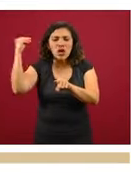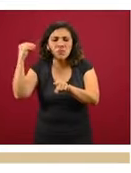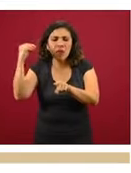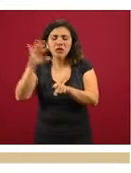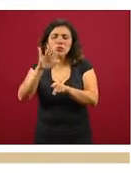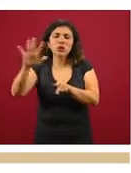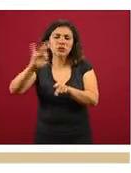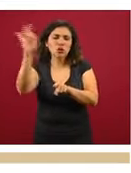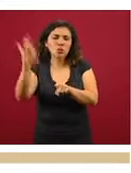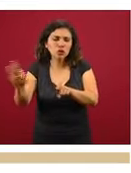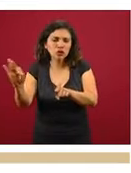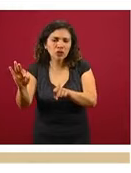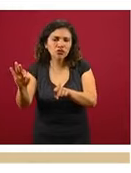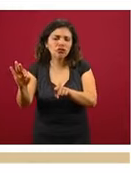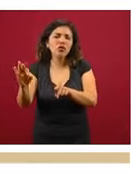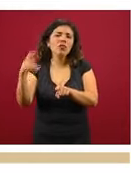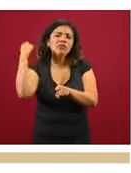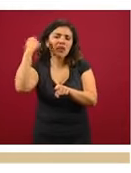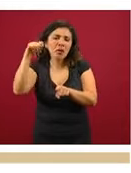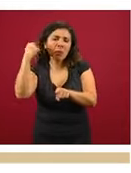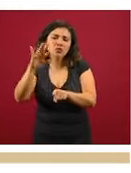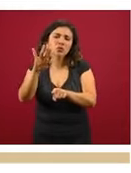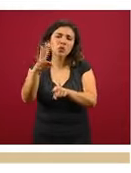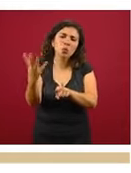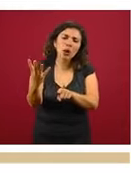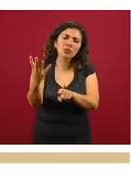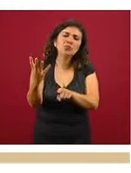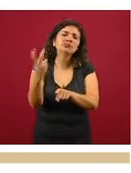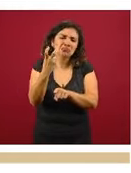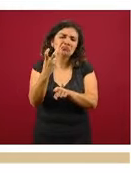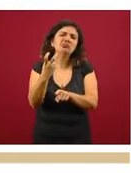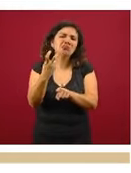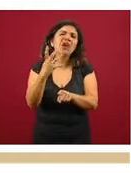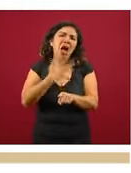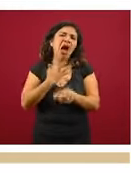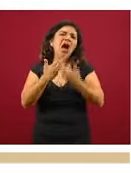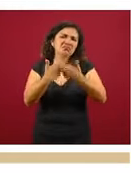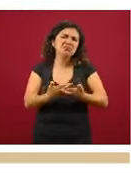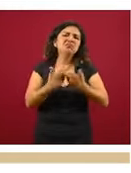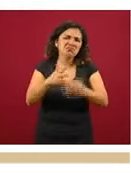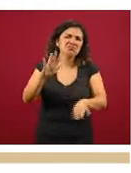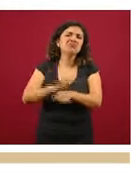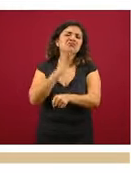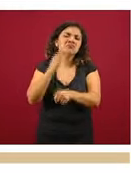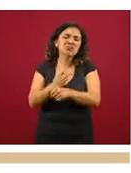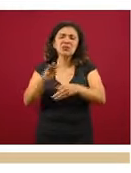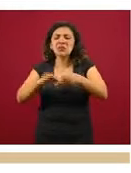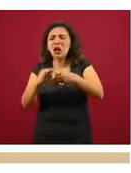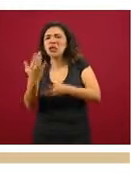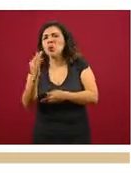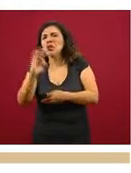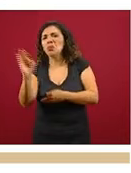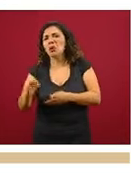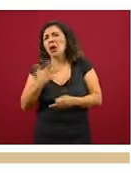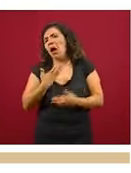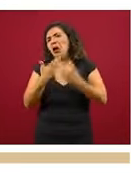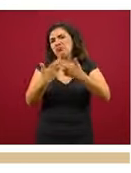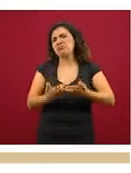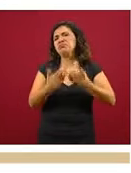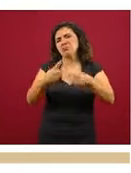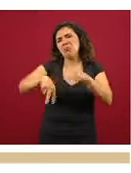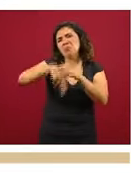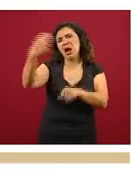con un 55%, Colima, Tabasco con 54%, lo cual son niveles ya bastante bajos o inclusive cercanos al 50%, ni siquiera